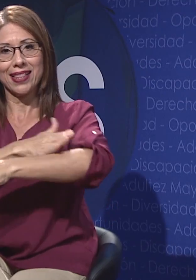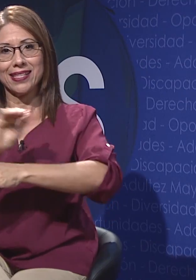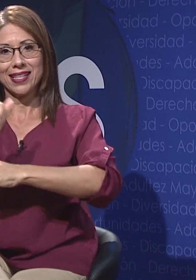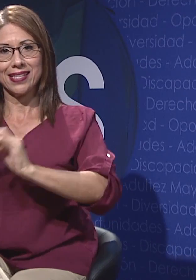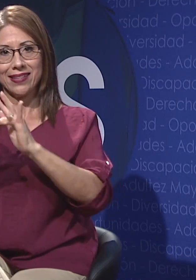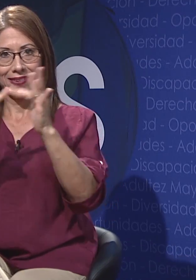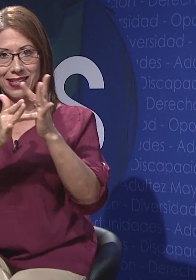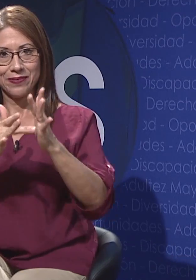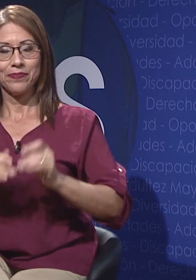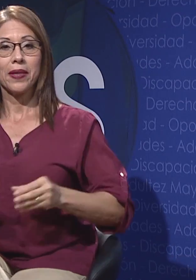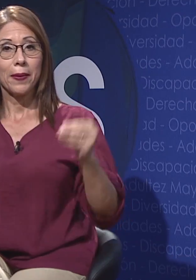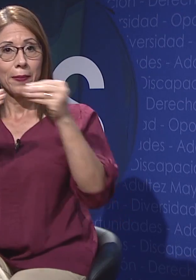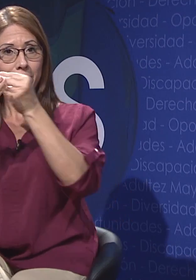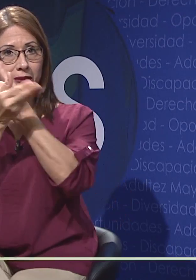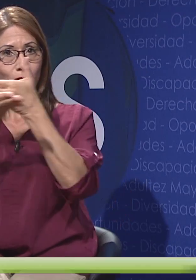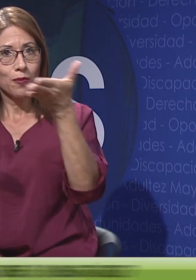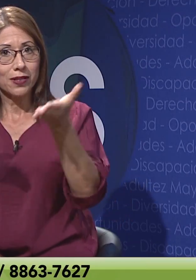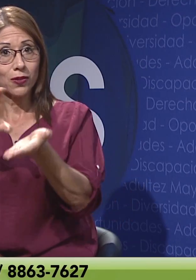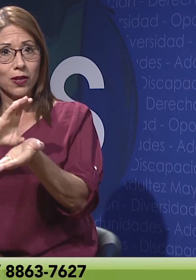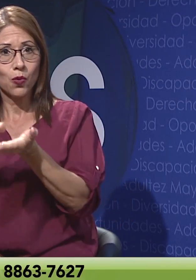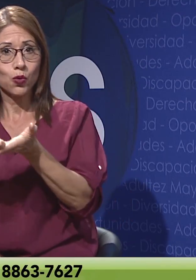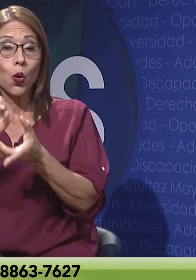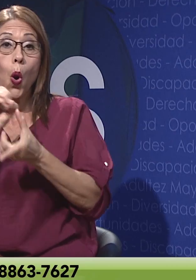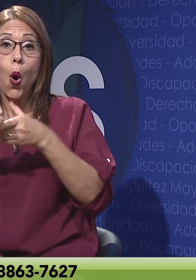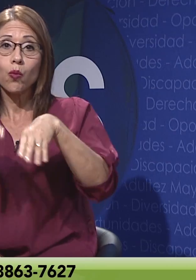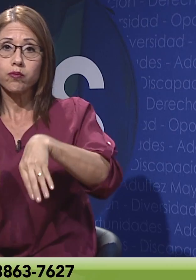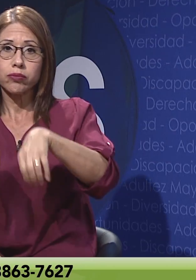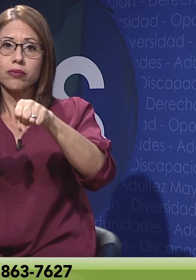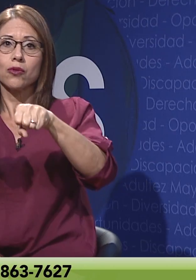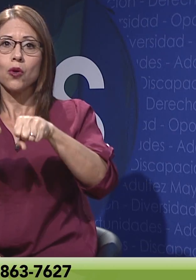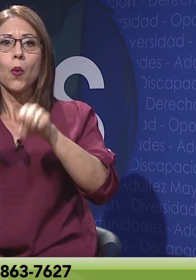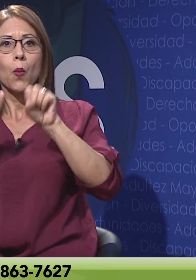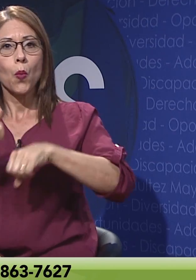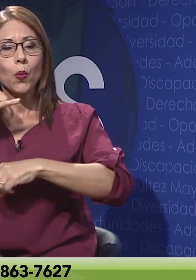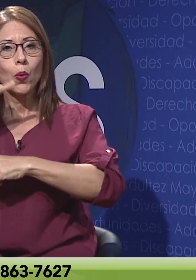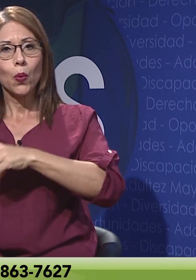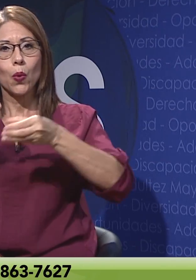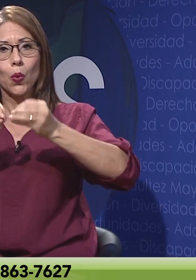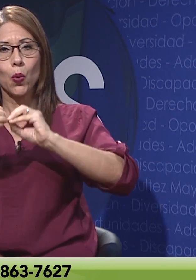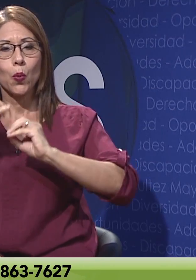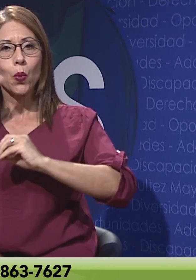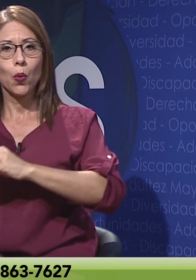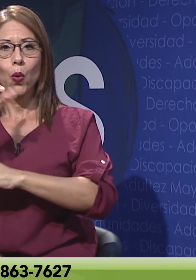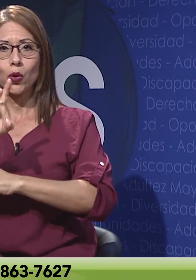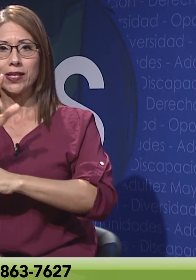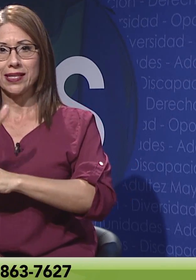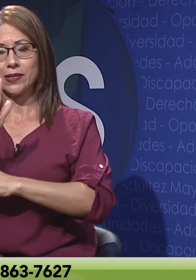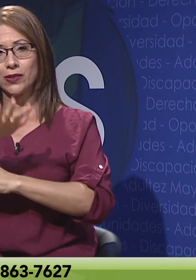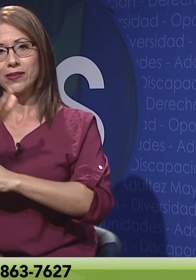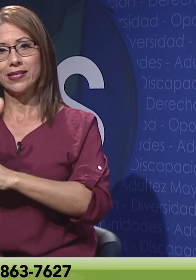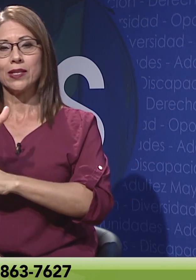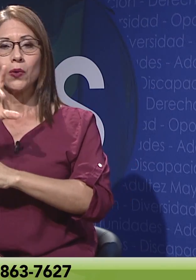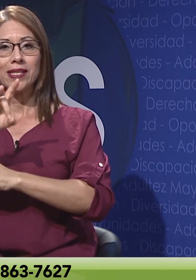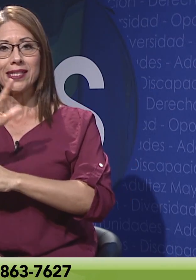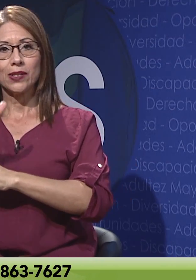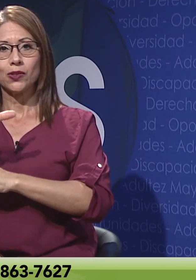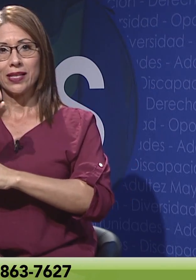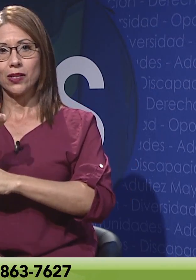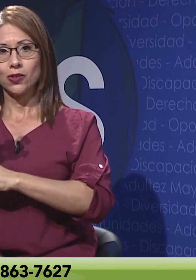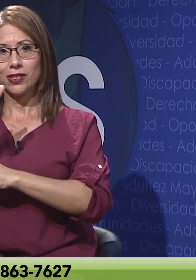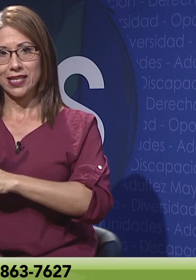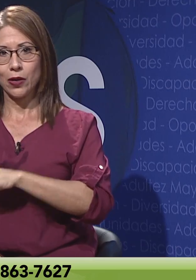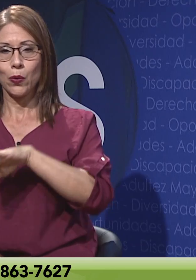abril. Para más información sobre el curso o para reservar su campo, usted puede llamar a los teléfonos 85 55